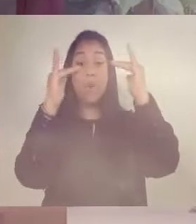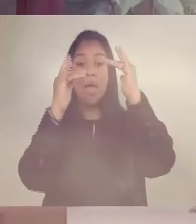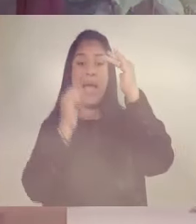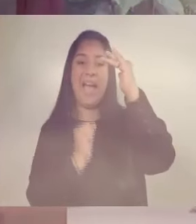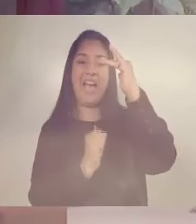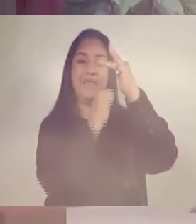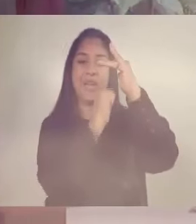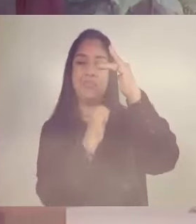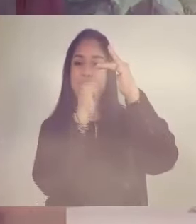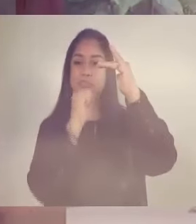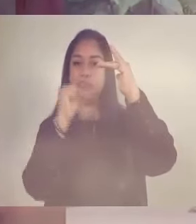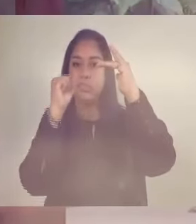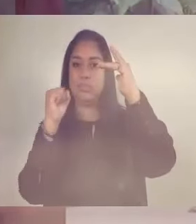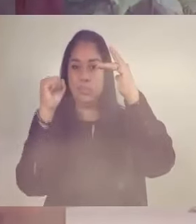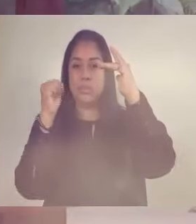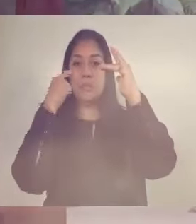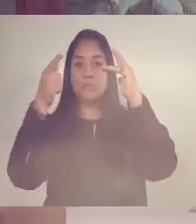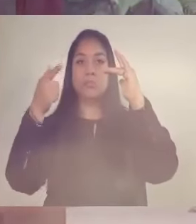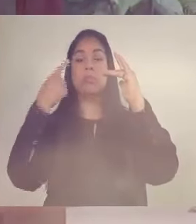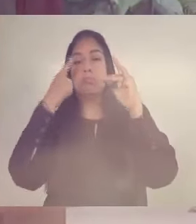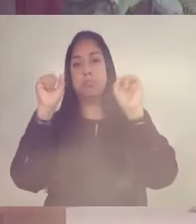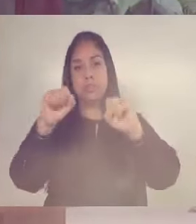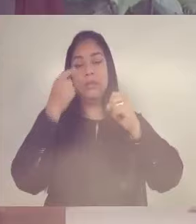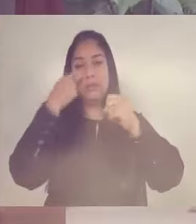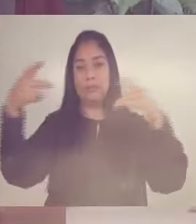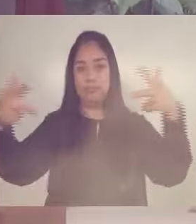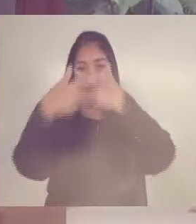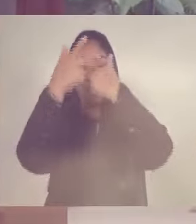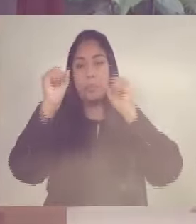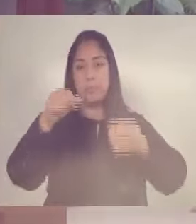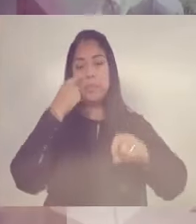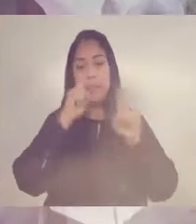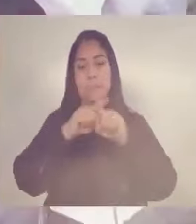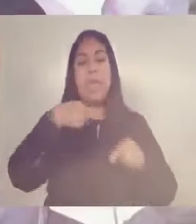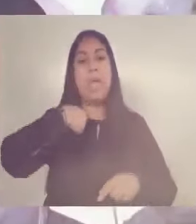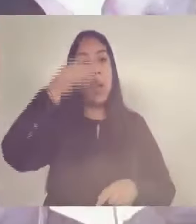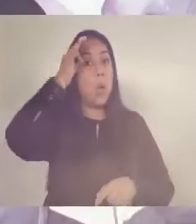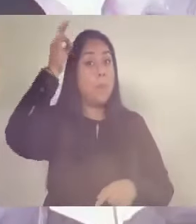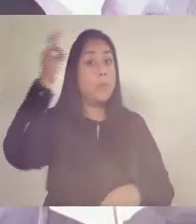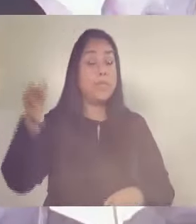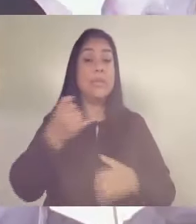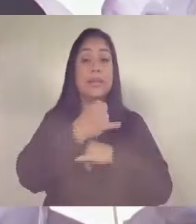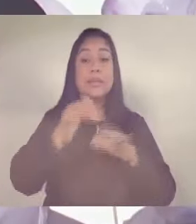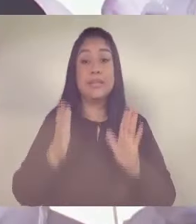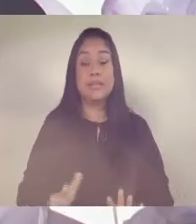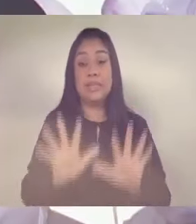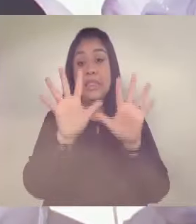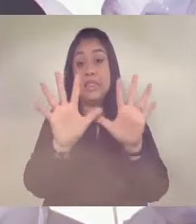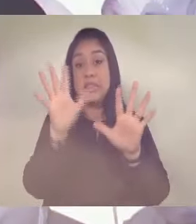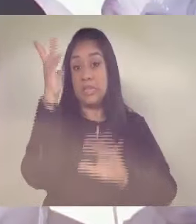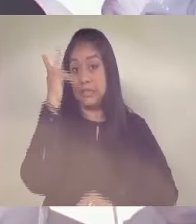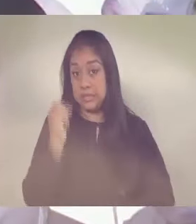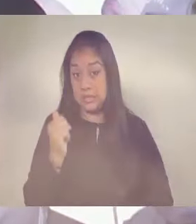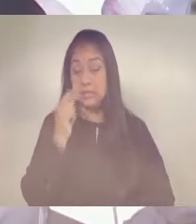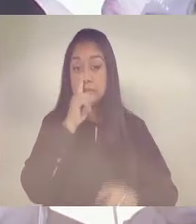para poder abrir el paso. Esto, la estimación de los ingenieros es de 10 días y como siempre les